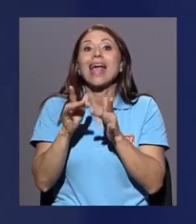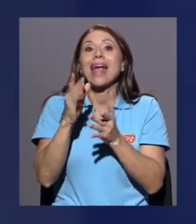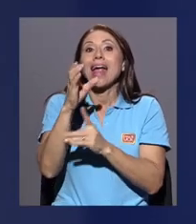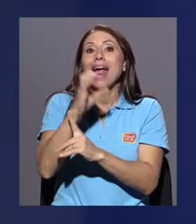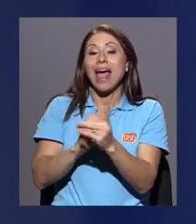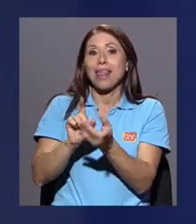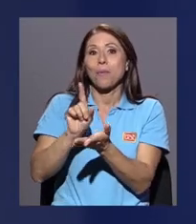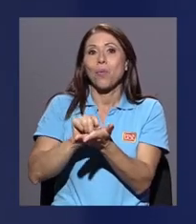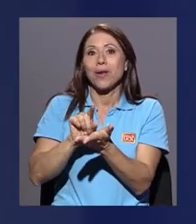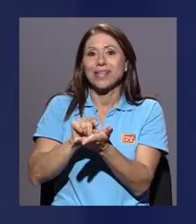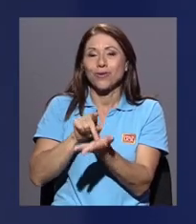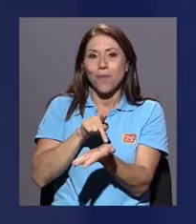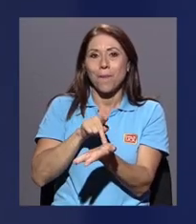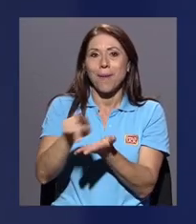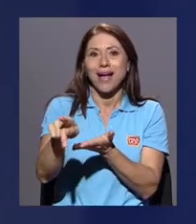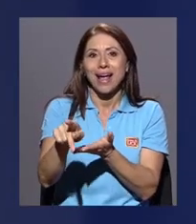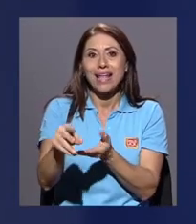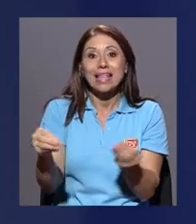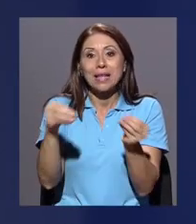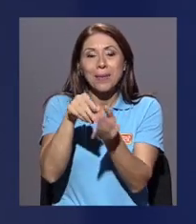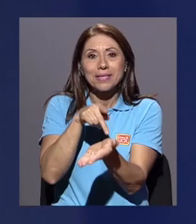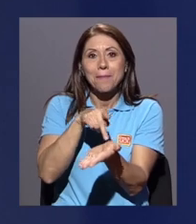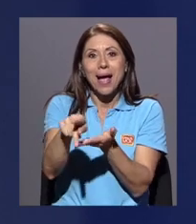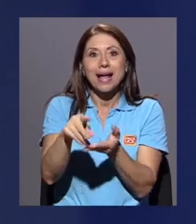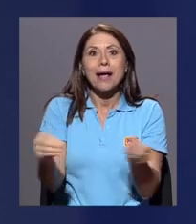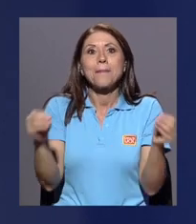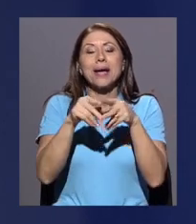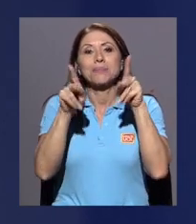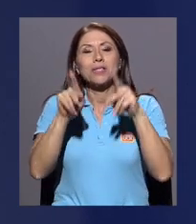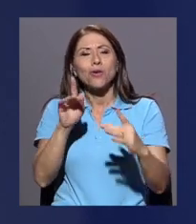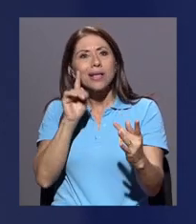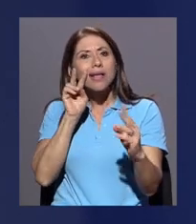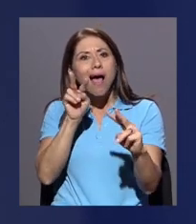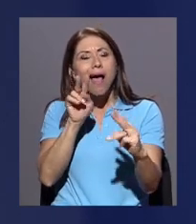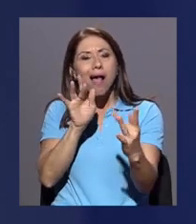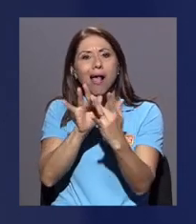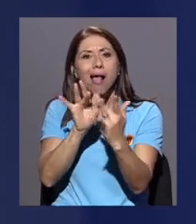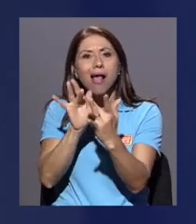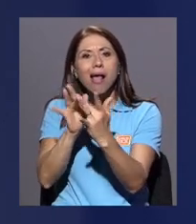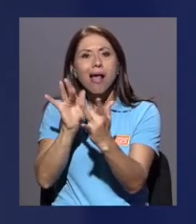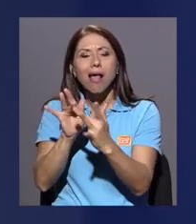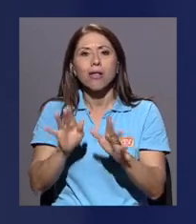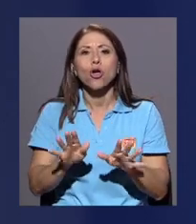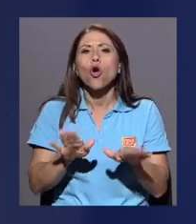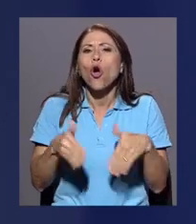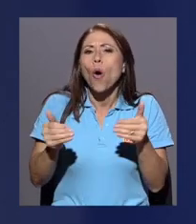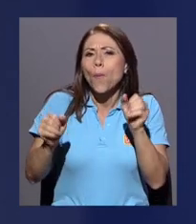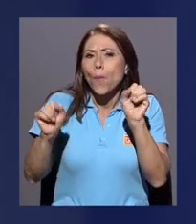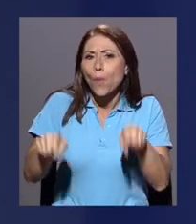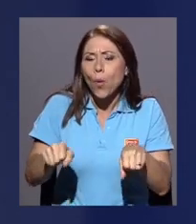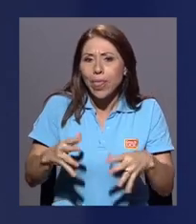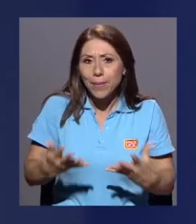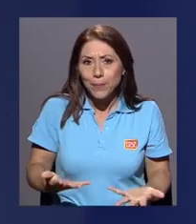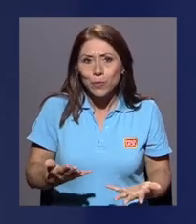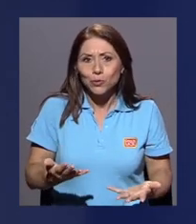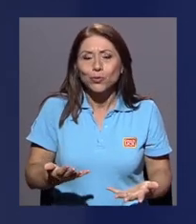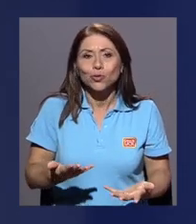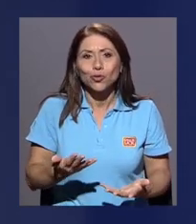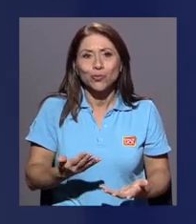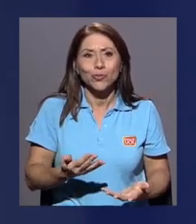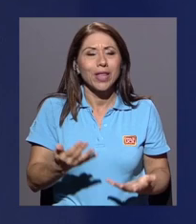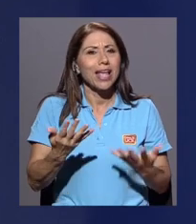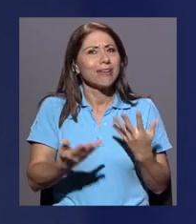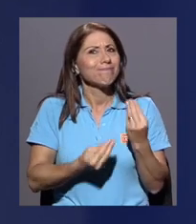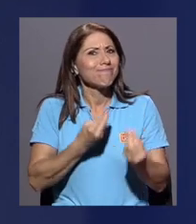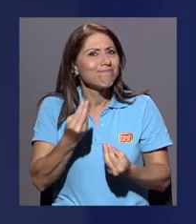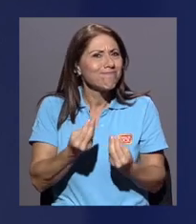publicaciones, pagan y entre más paguen, más visionados tienen. ¿Cómo podemos, de algún modo, en ese clima que planteábamos en el